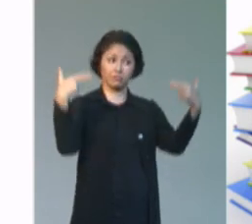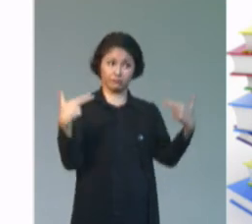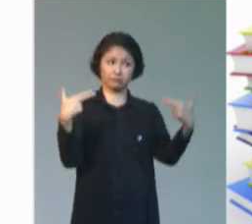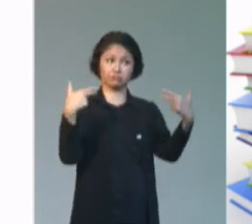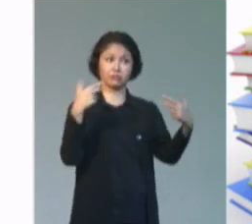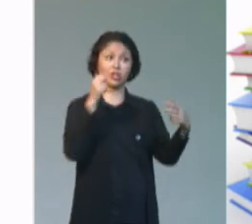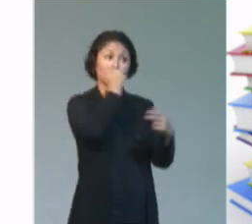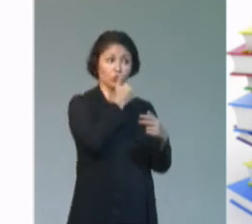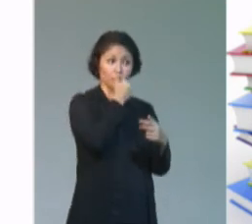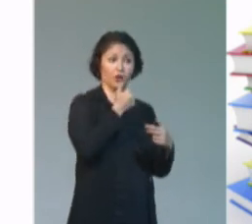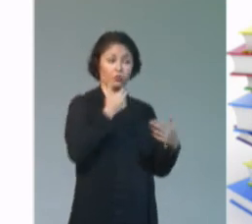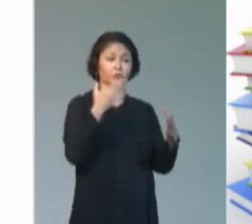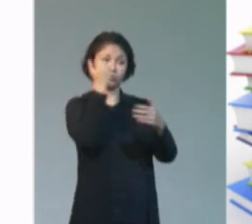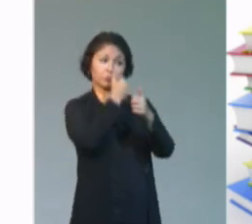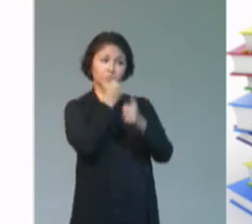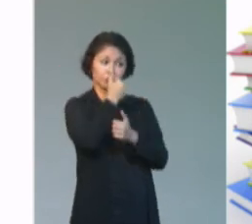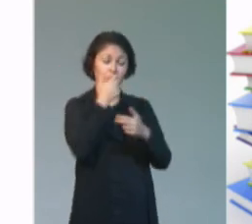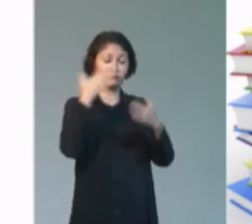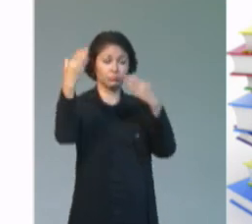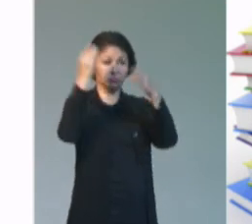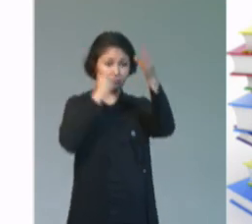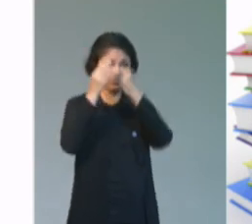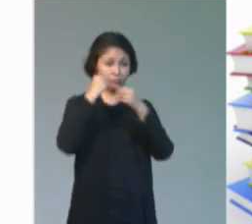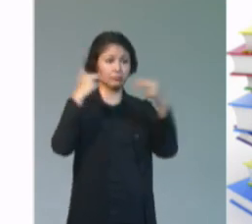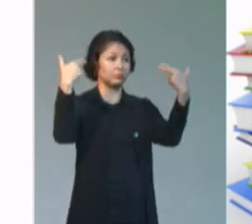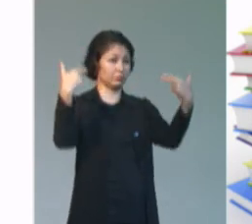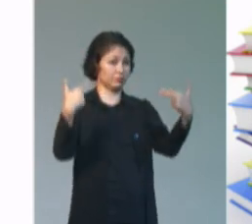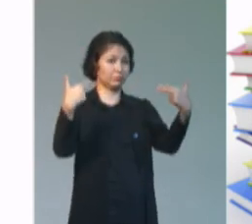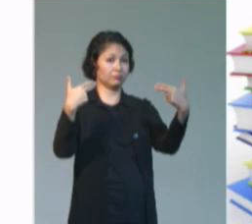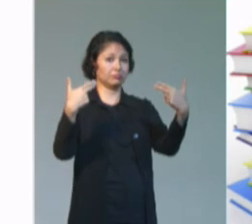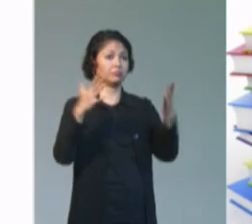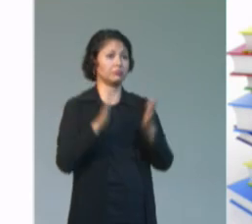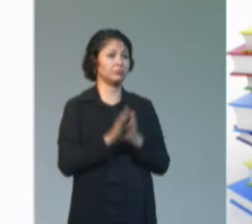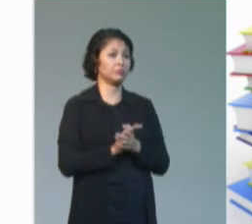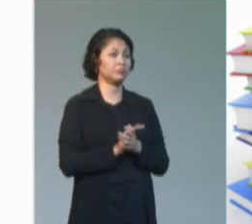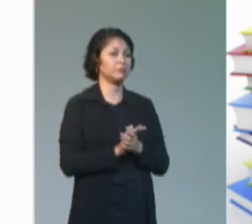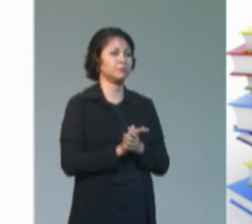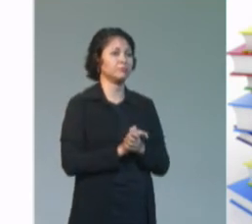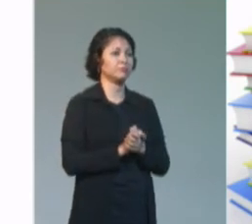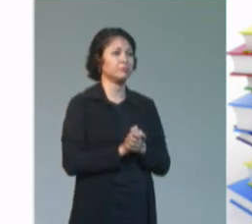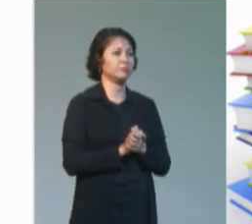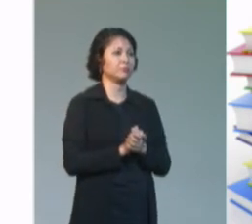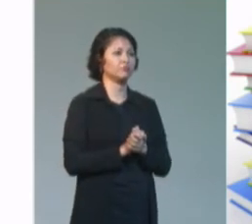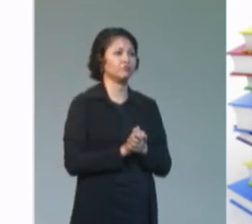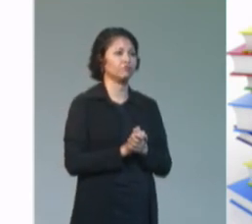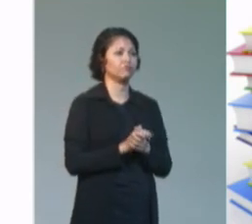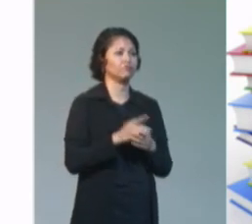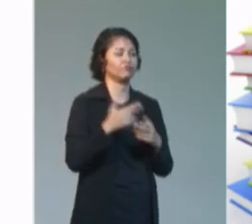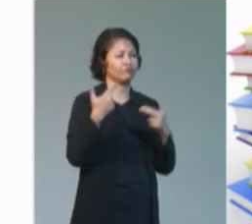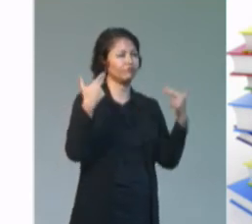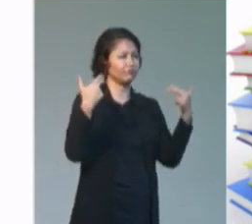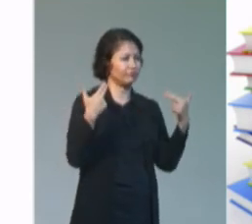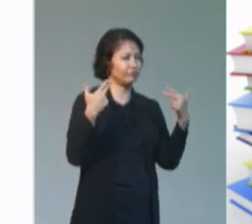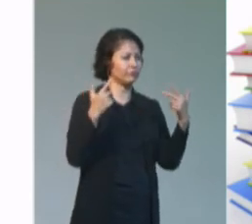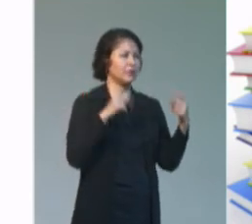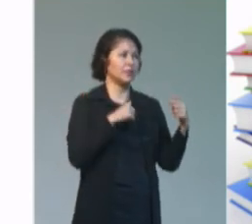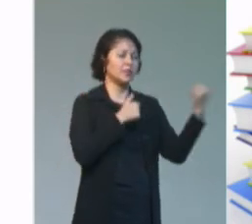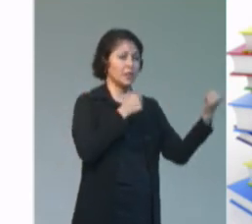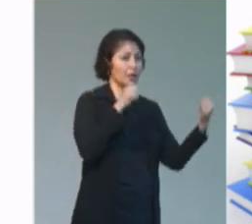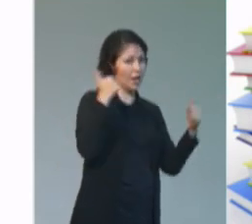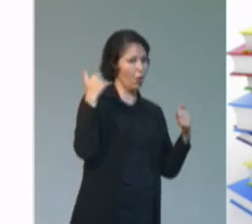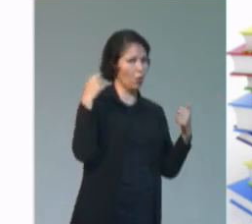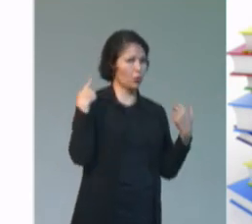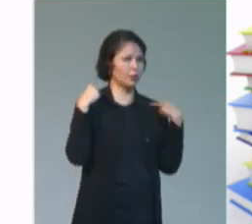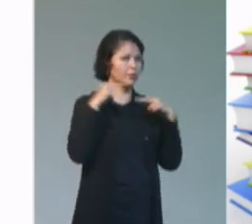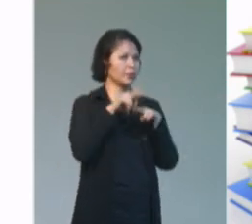ejemplo como la doctora barberá que viene de una universidad completamente completamente digamos a distancia y puede que lo que yo diga